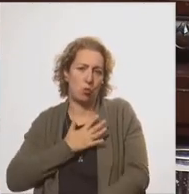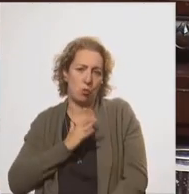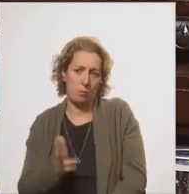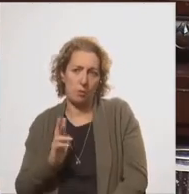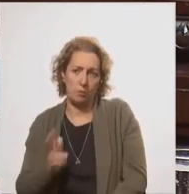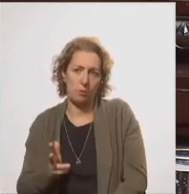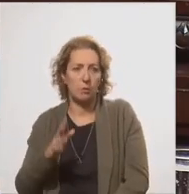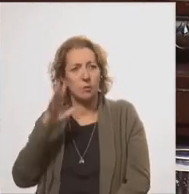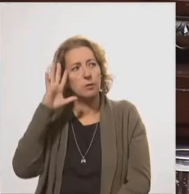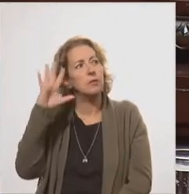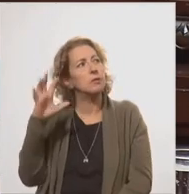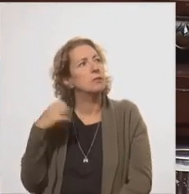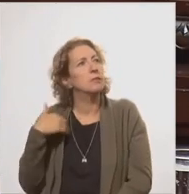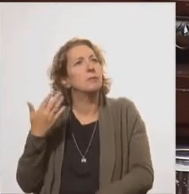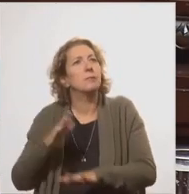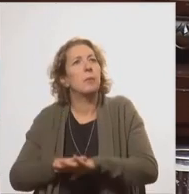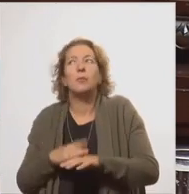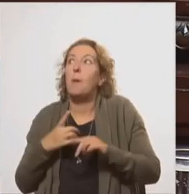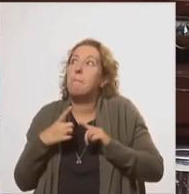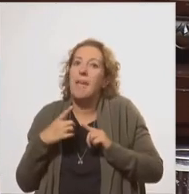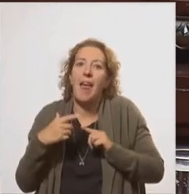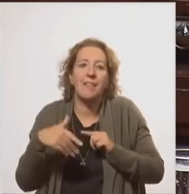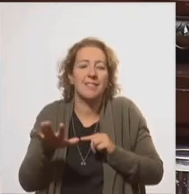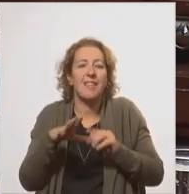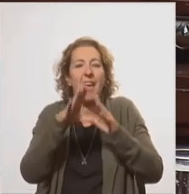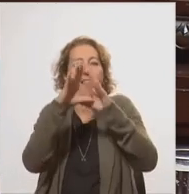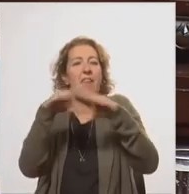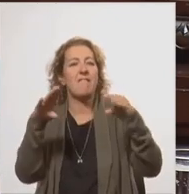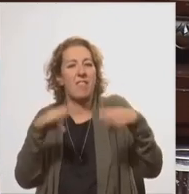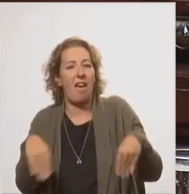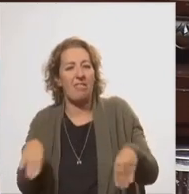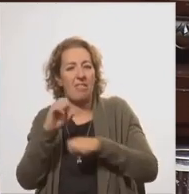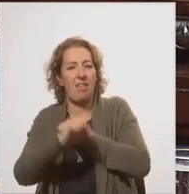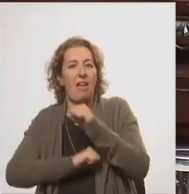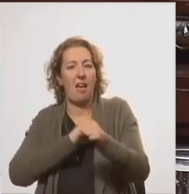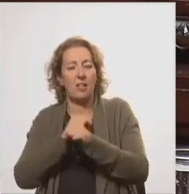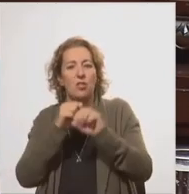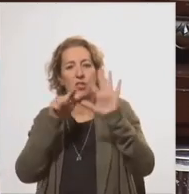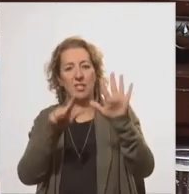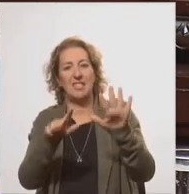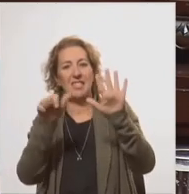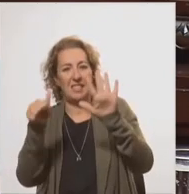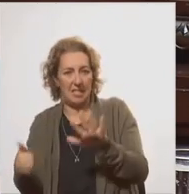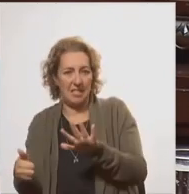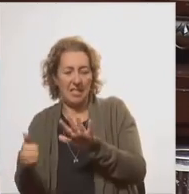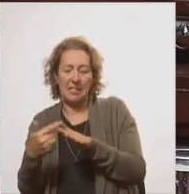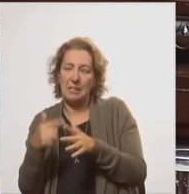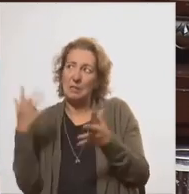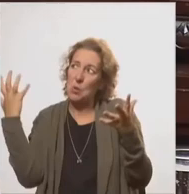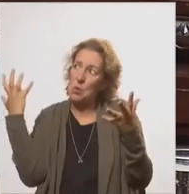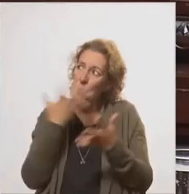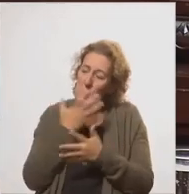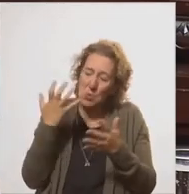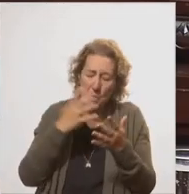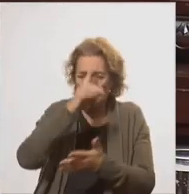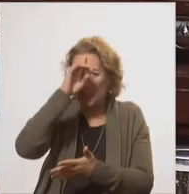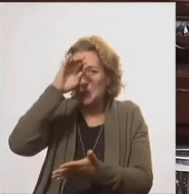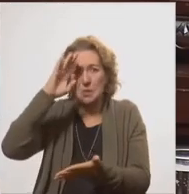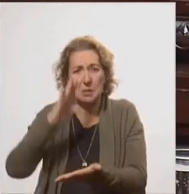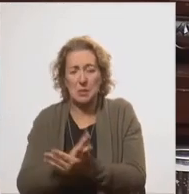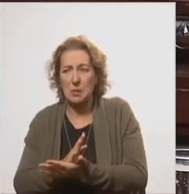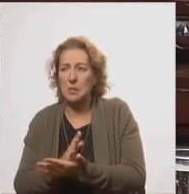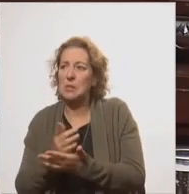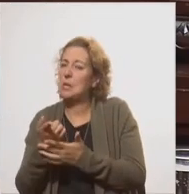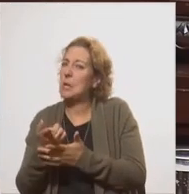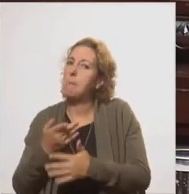un destello de esperanza en vísperas de la Navidad del 76, en medio del horror del terrorismo de Estado, la participación